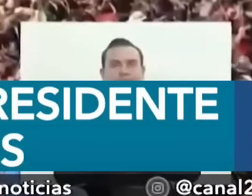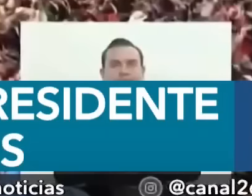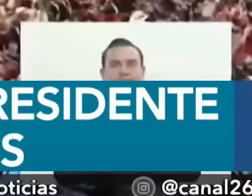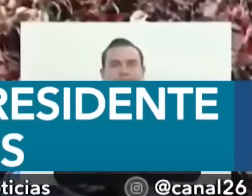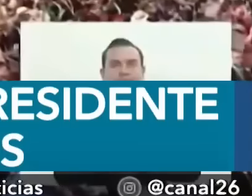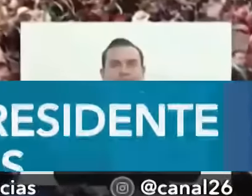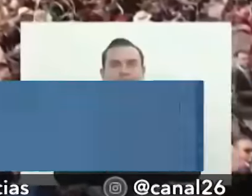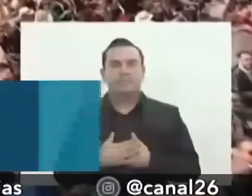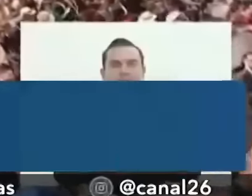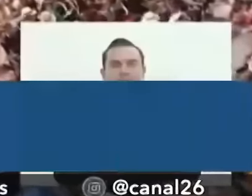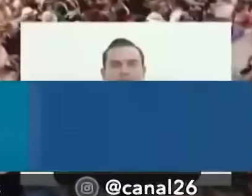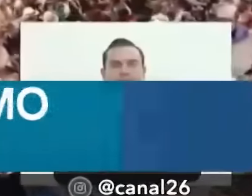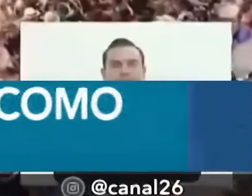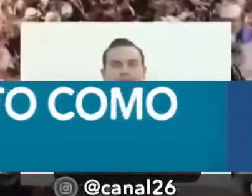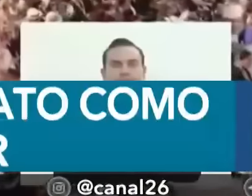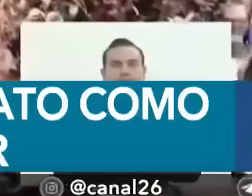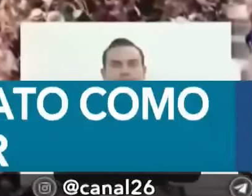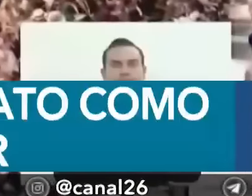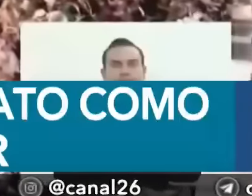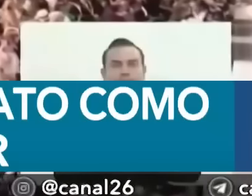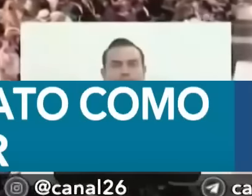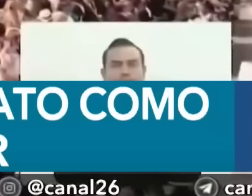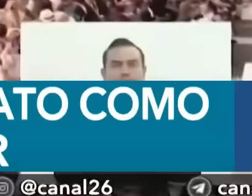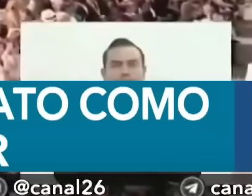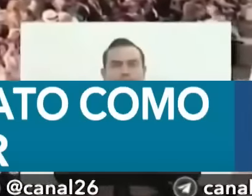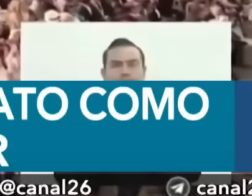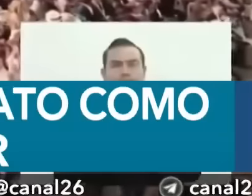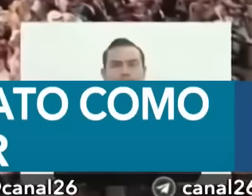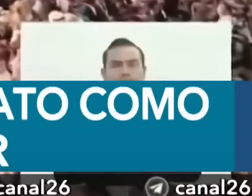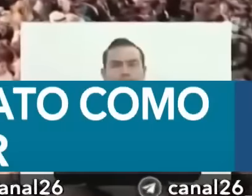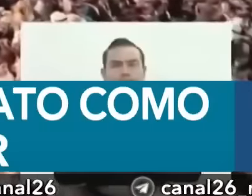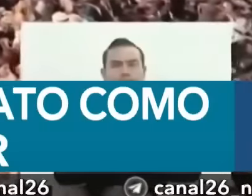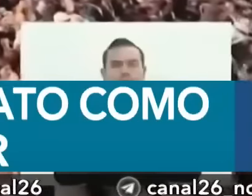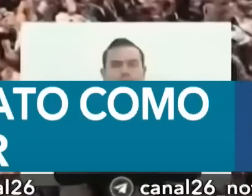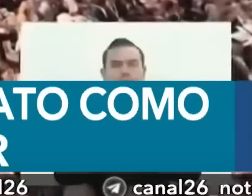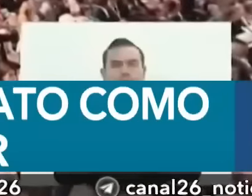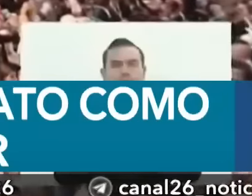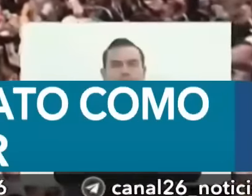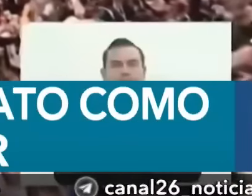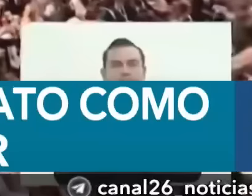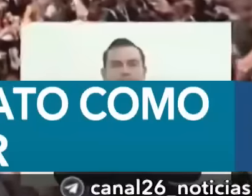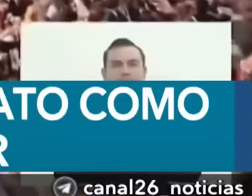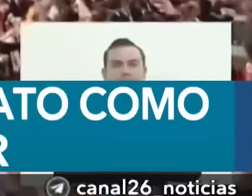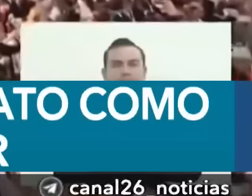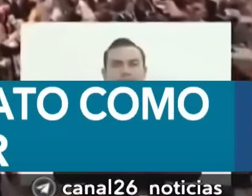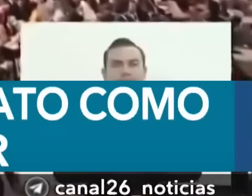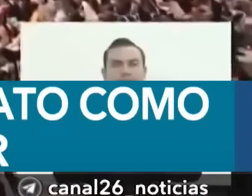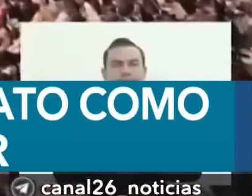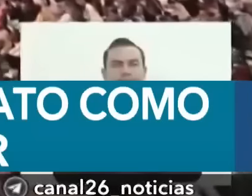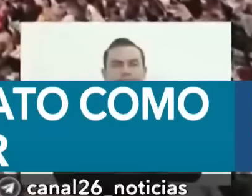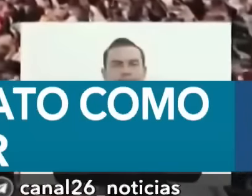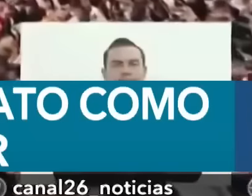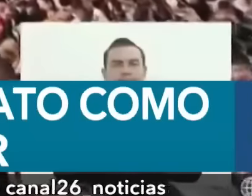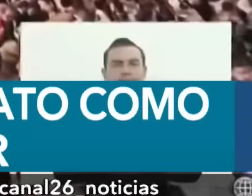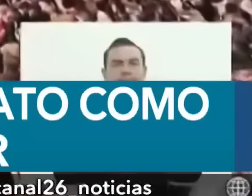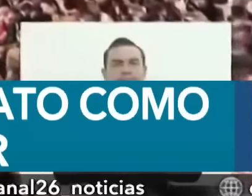situación muy particular, lo ha dicho inclusive el propio Bukele, que además también han sufrido, digamos, denuncias de organismos